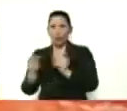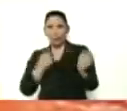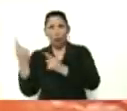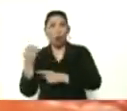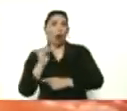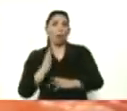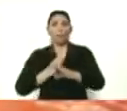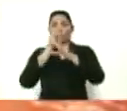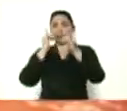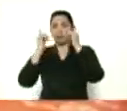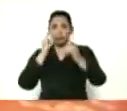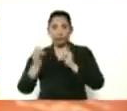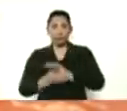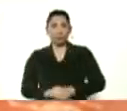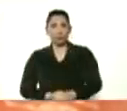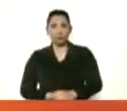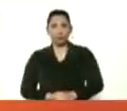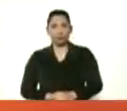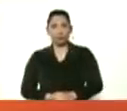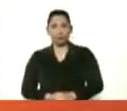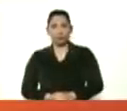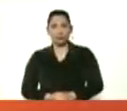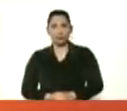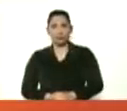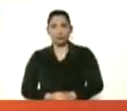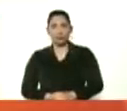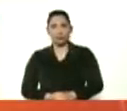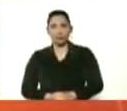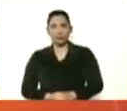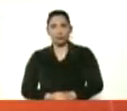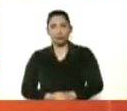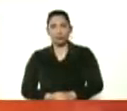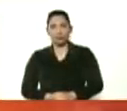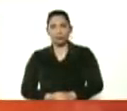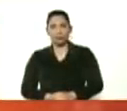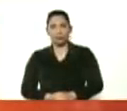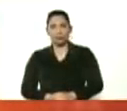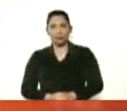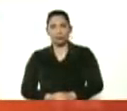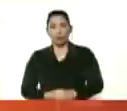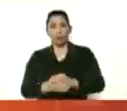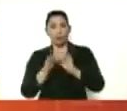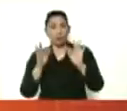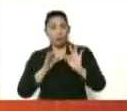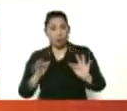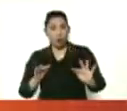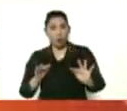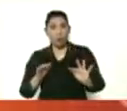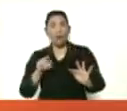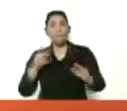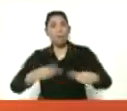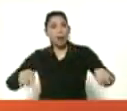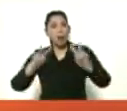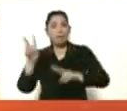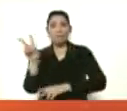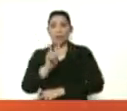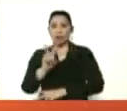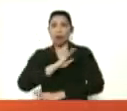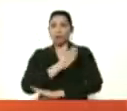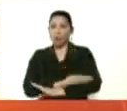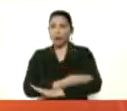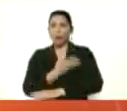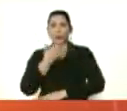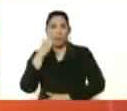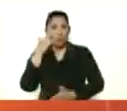posponer celebraciones, torcer o estornudar con el codo. Ya forman parte y los valores venezolanos están fuertes, fíjate